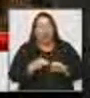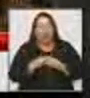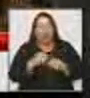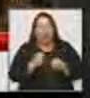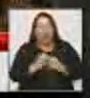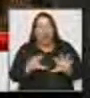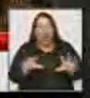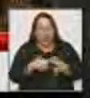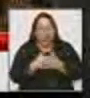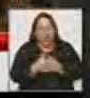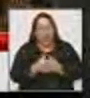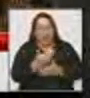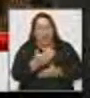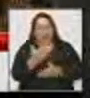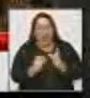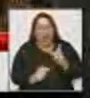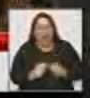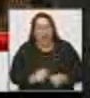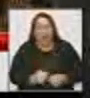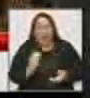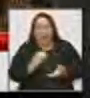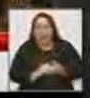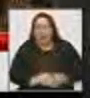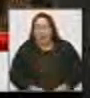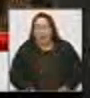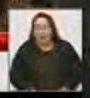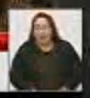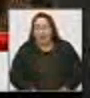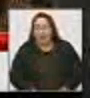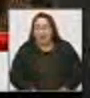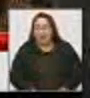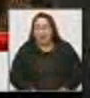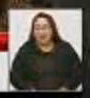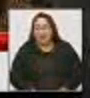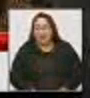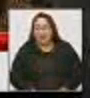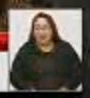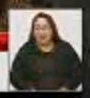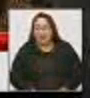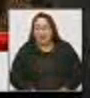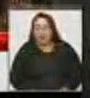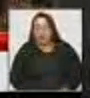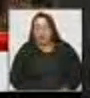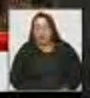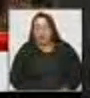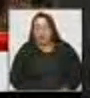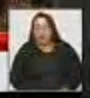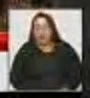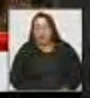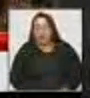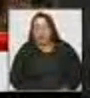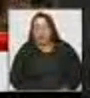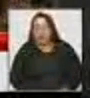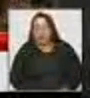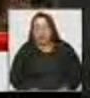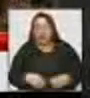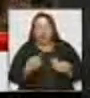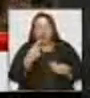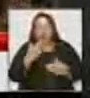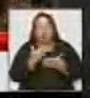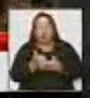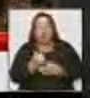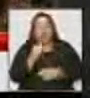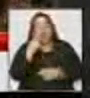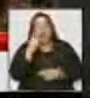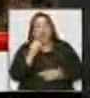más ventajosas. Esto, señor, le pone otras condiciones al trabajador, no le da beneficios,